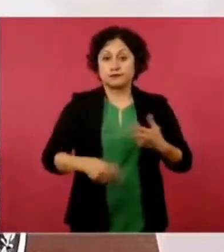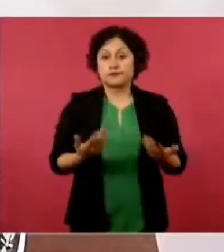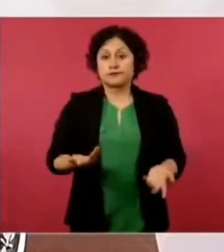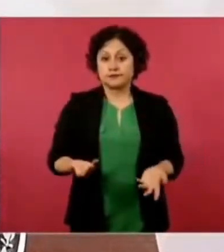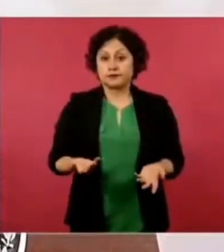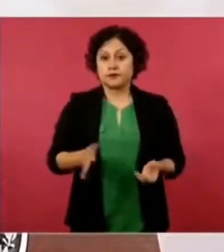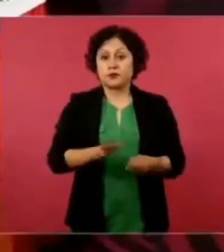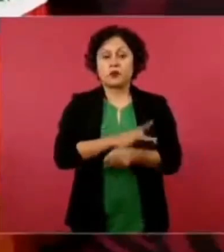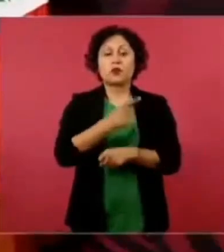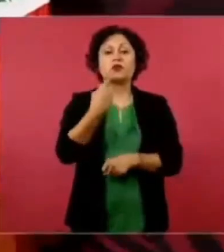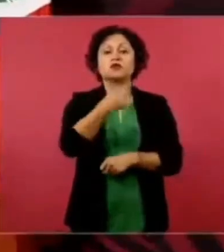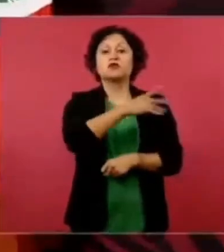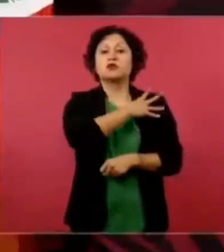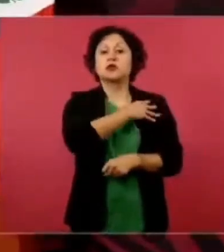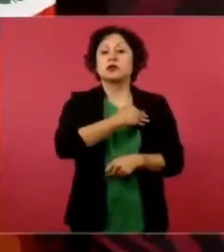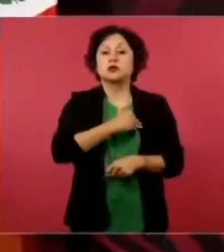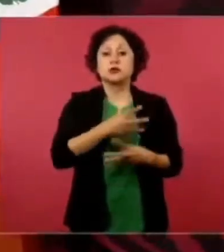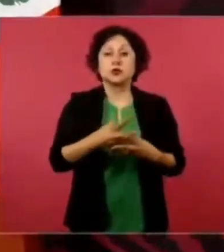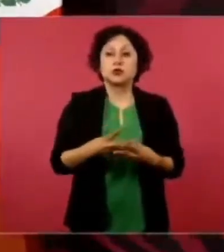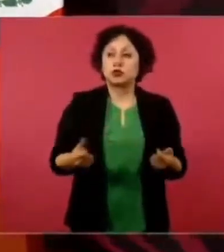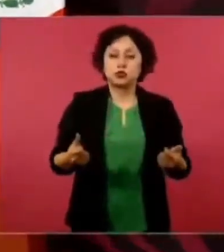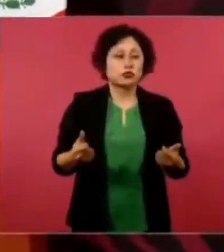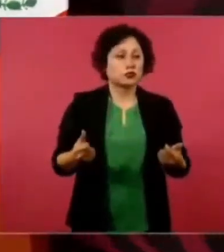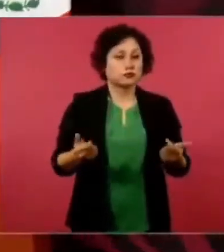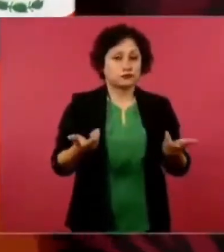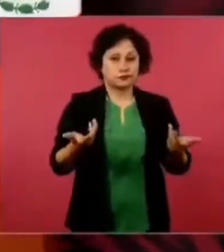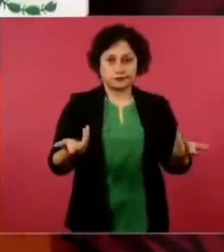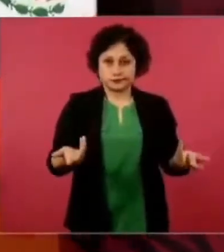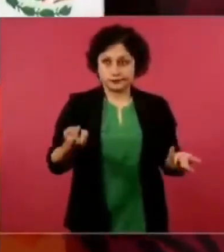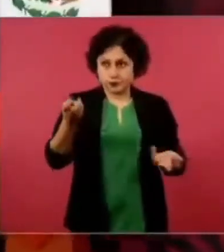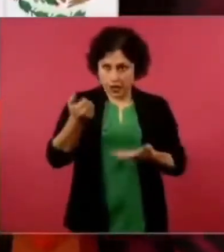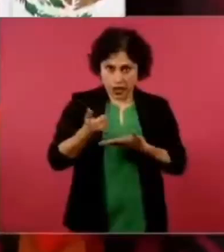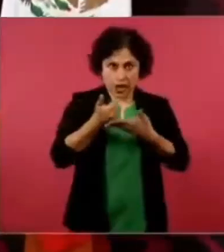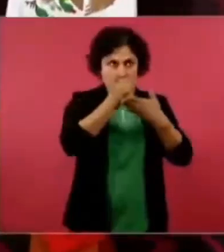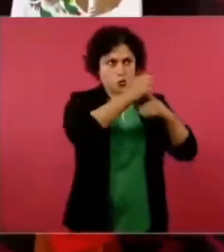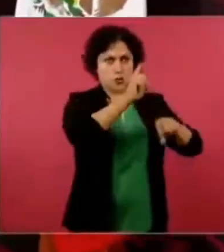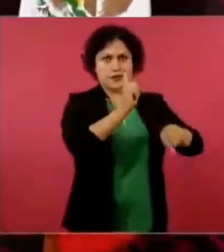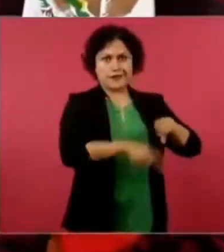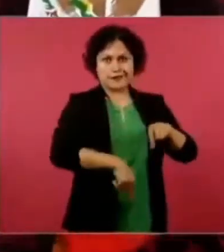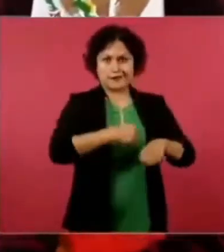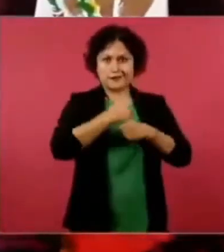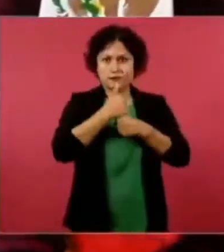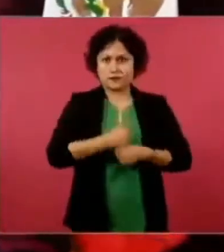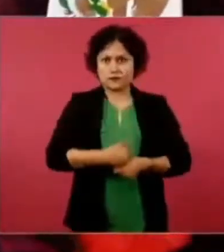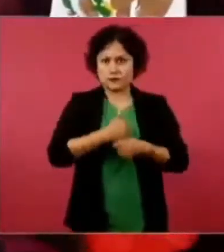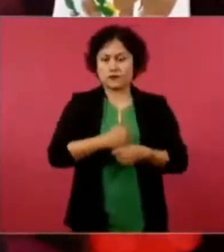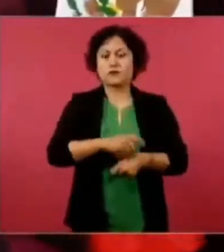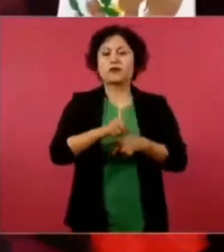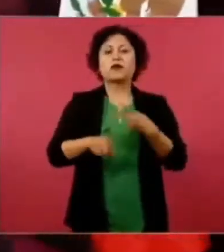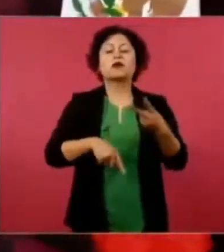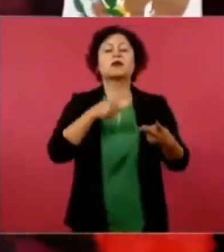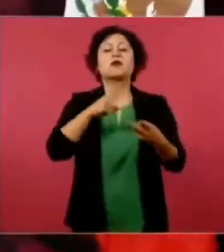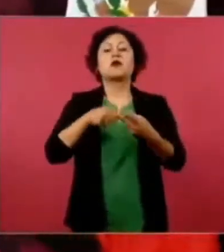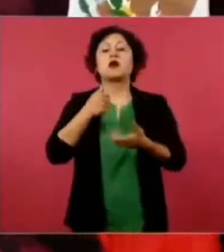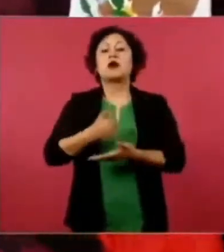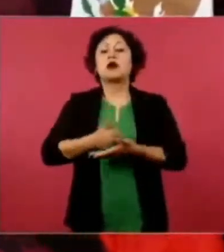hijos. Va a ayudar a que se fortalezca la